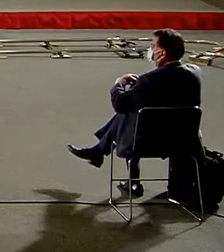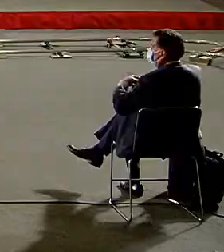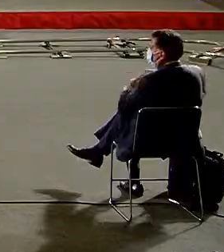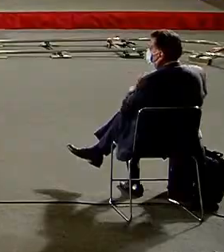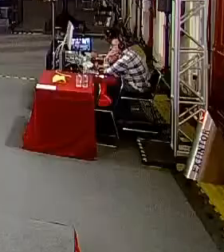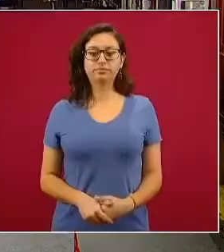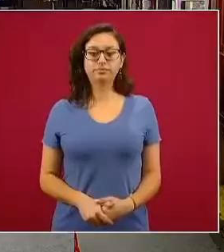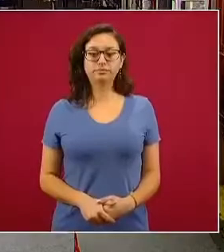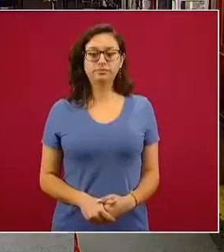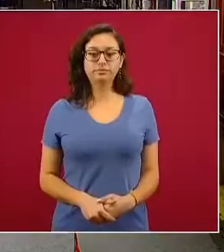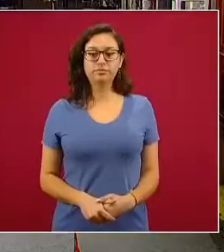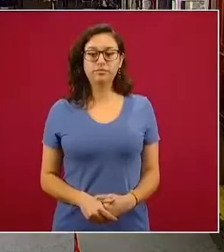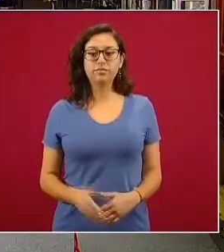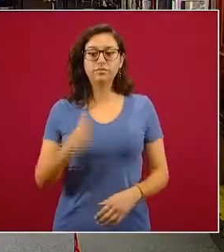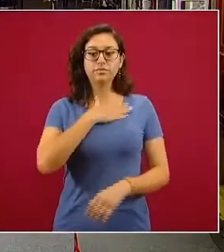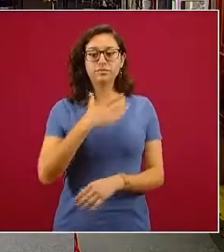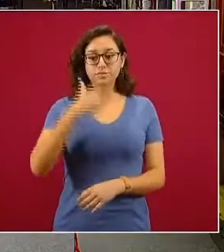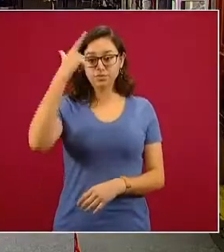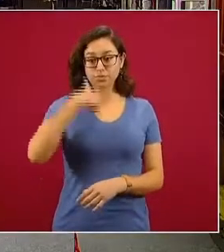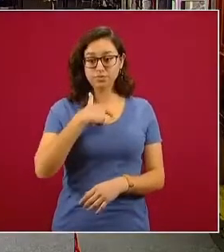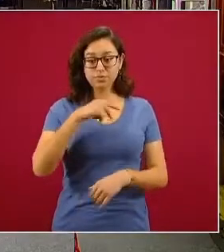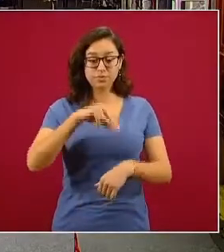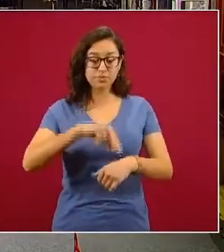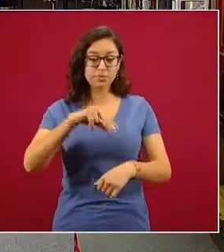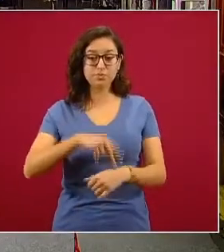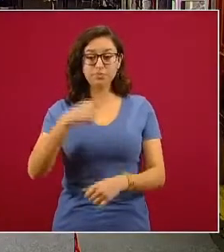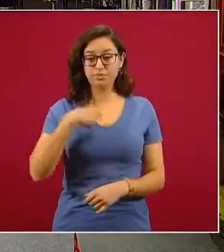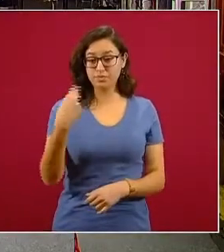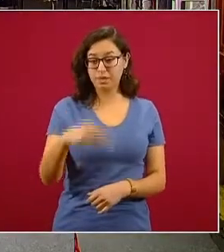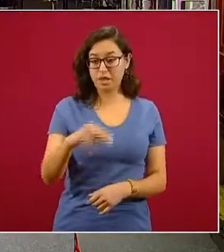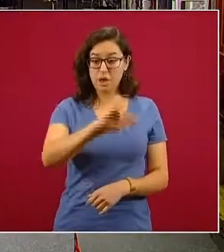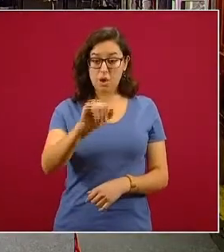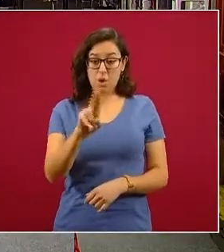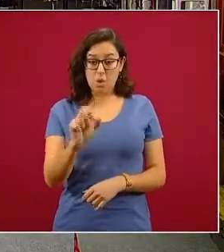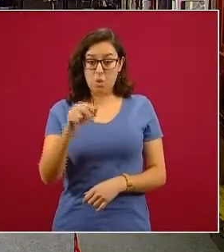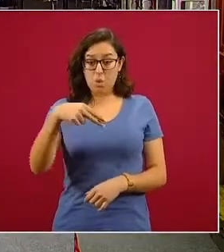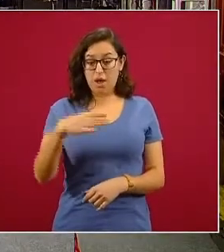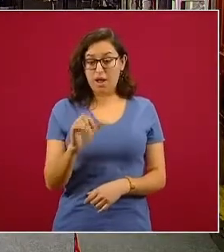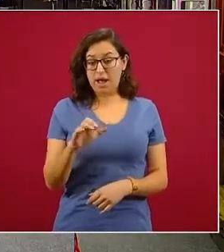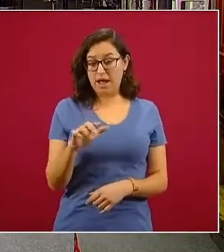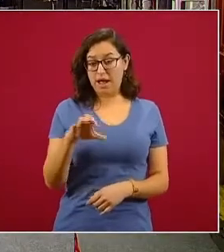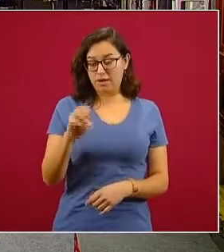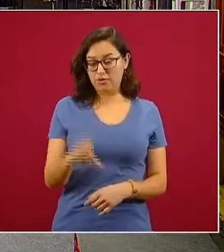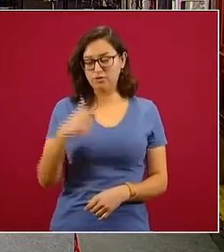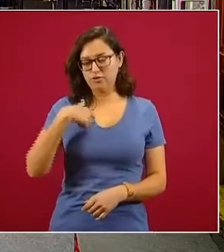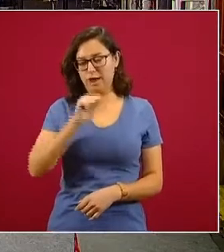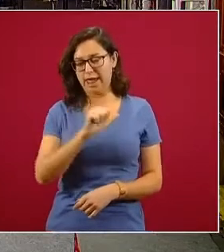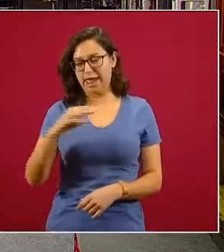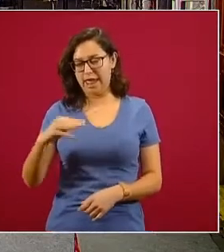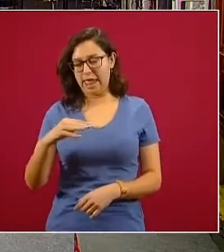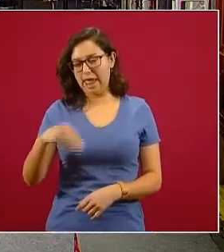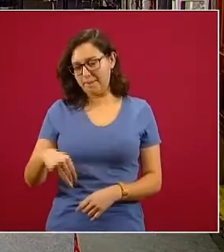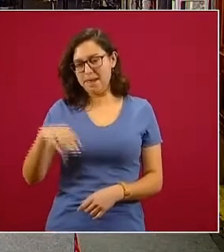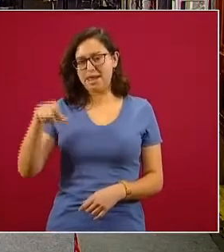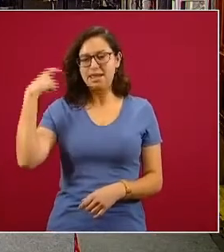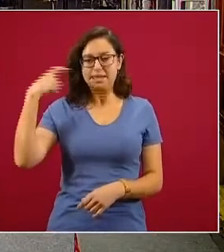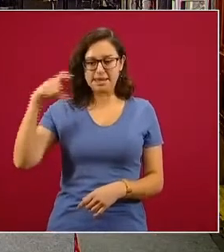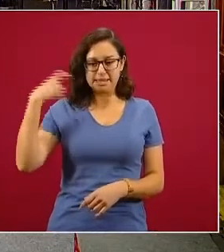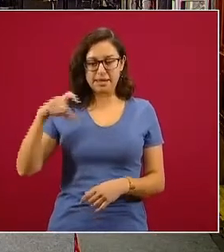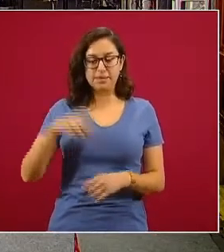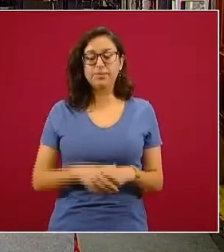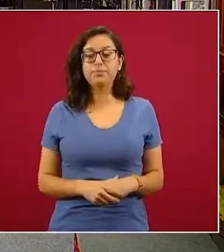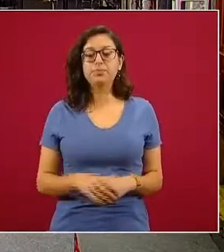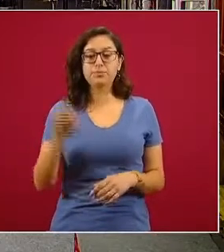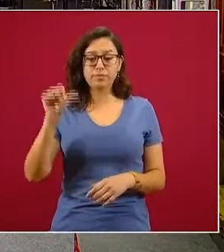Gracias. Sí, buenas noches, doctor. Juan Carlos de AM de Querétaro. Doctor, esta mañana, y ahorita comentó rapidísimo el